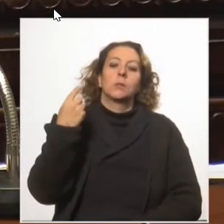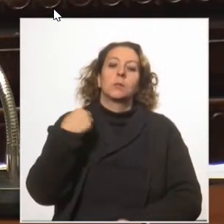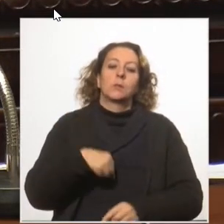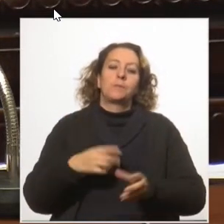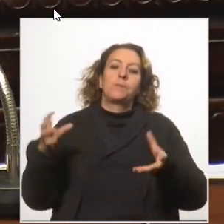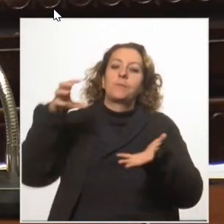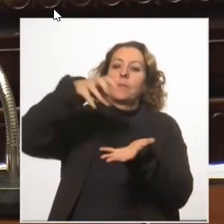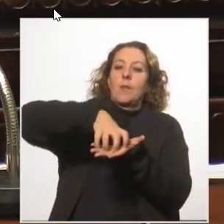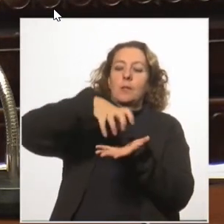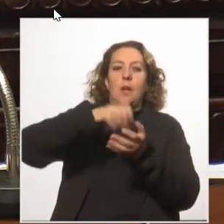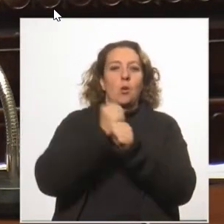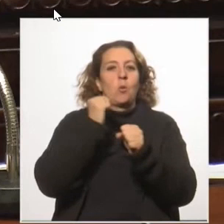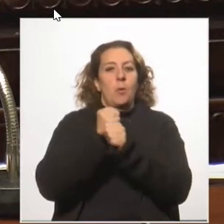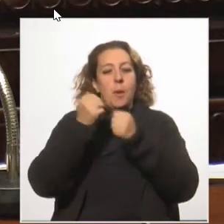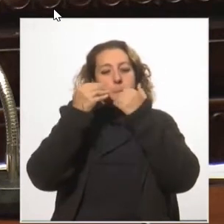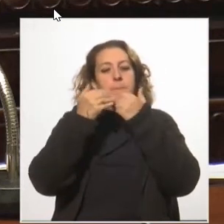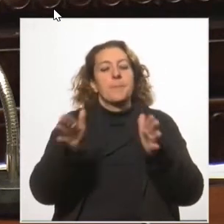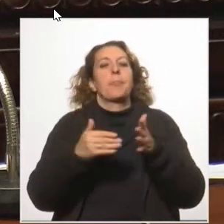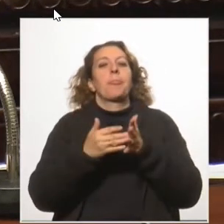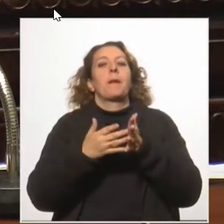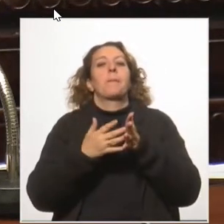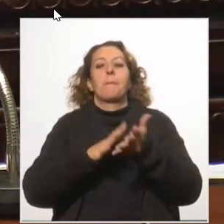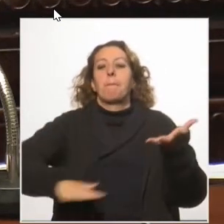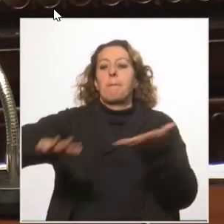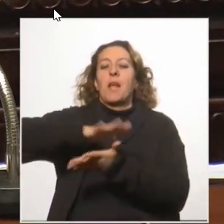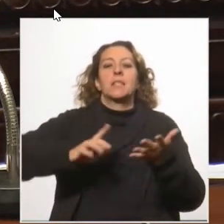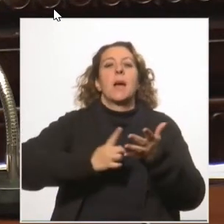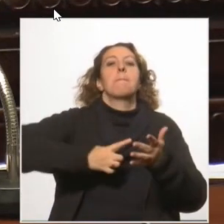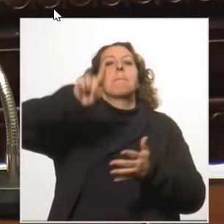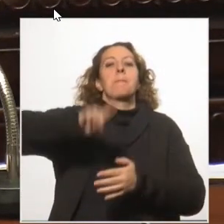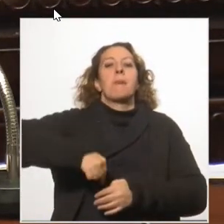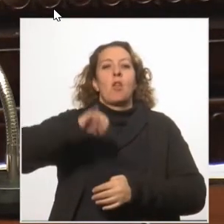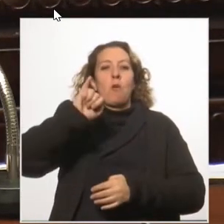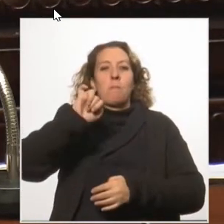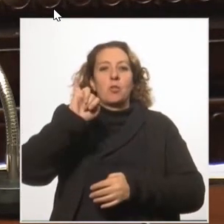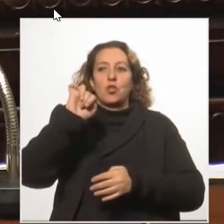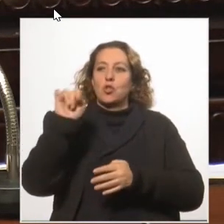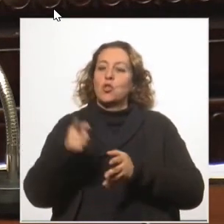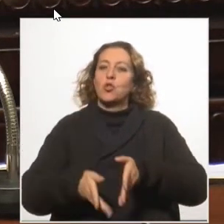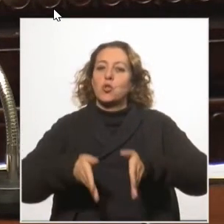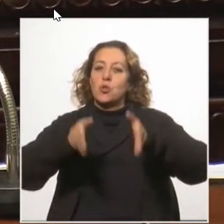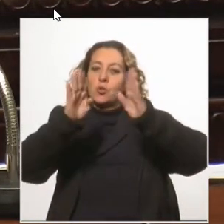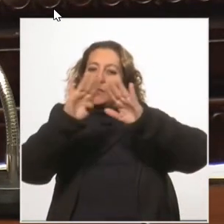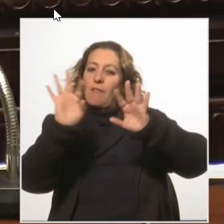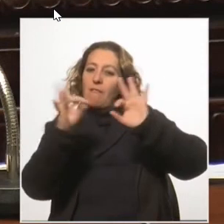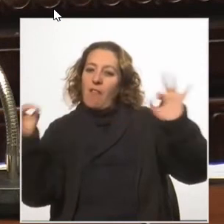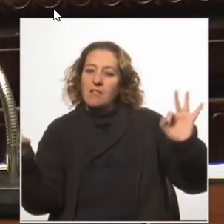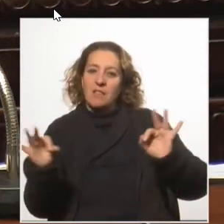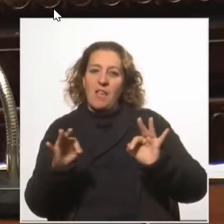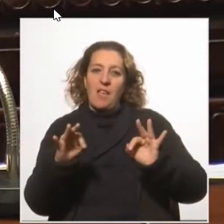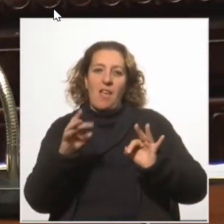en la Plaza 1 de Mayo un monolito con una frase de Rodó: el trabajador aislado